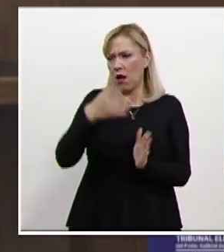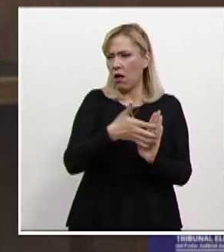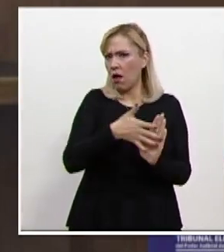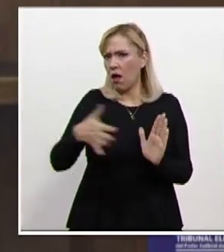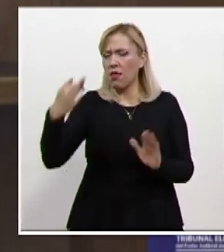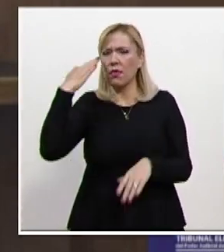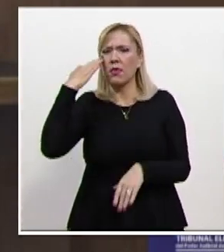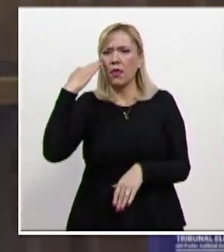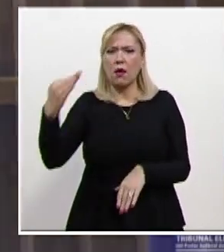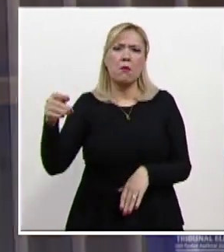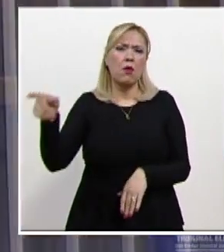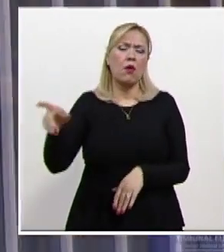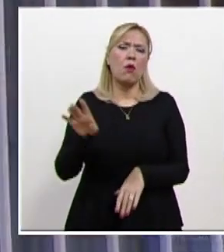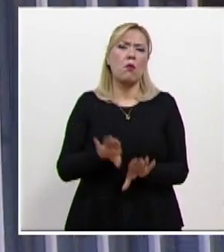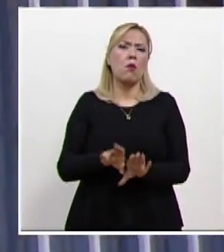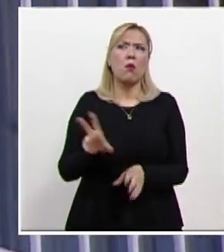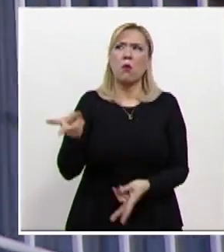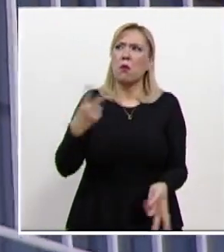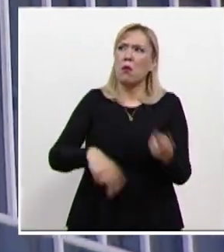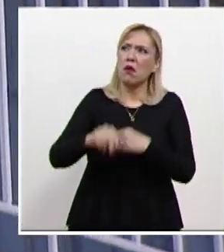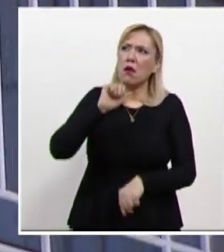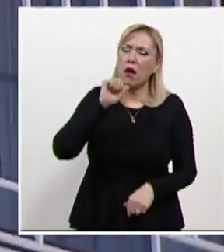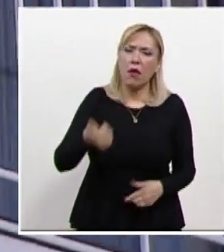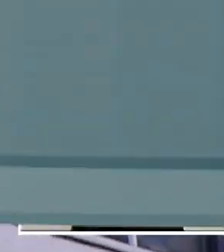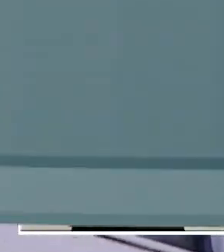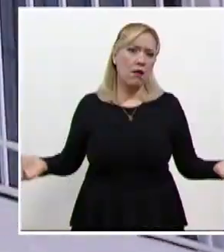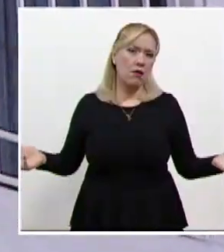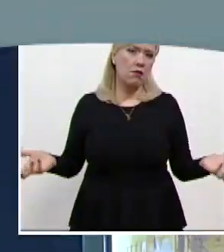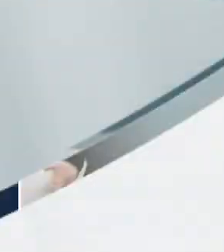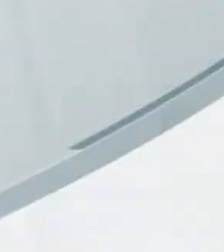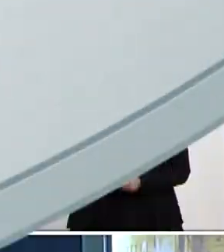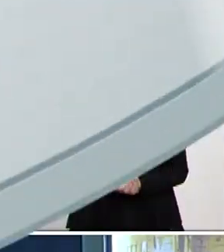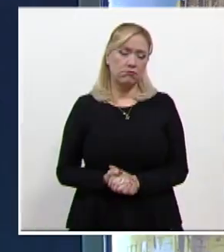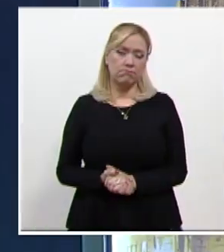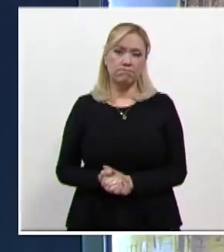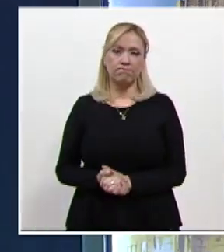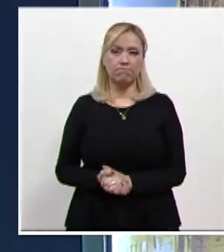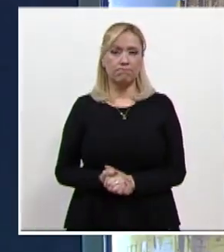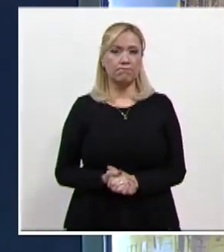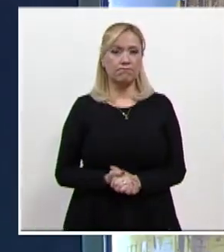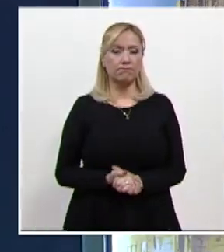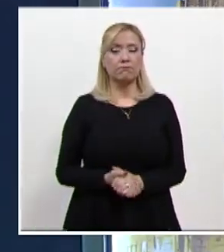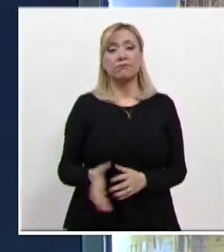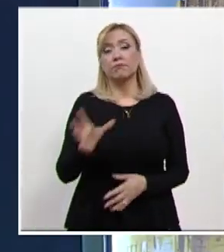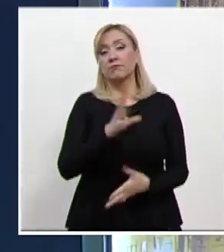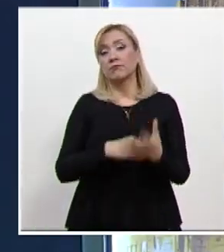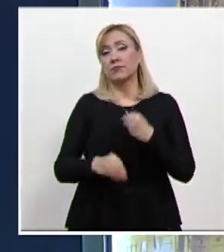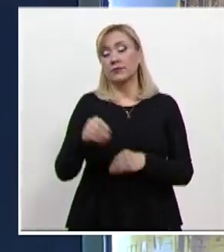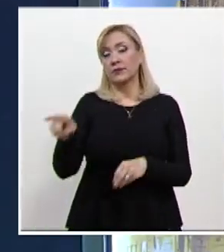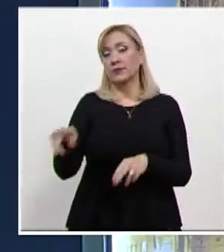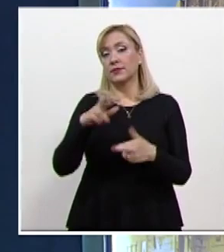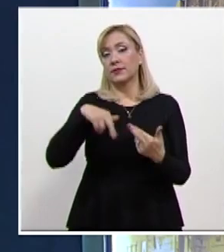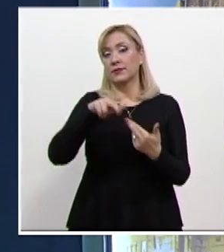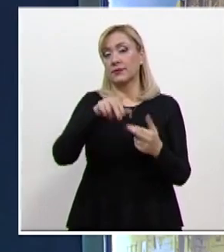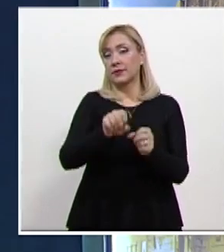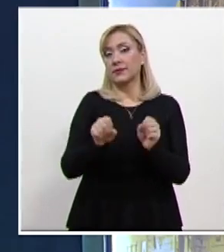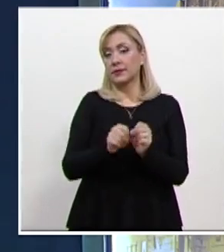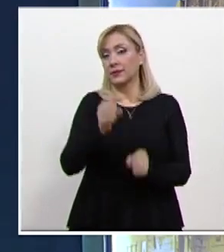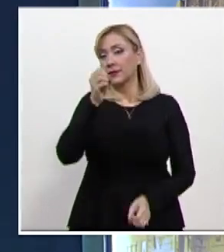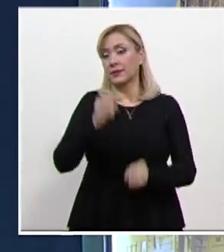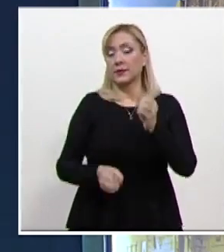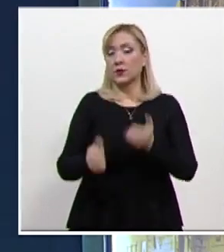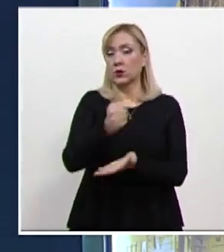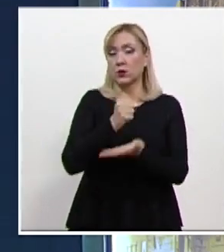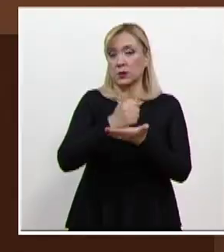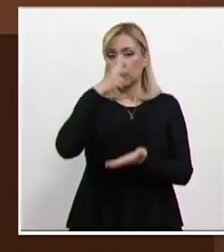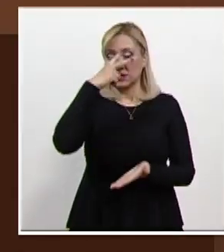que el titular no estuvo presente. Por su parte, la Sala Regional Ciudad de México